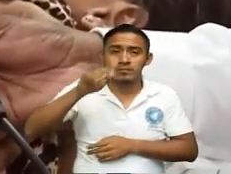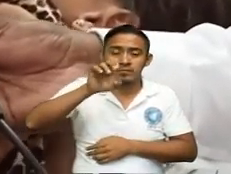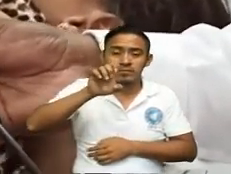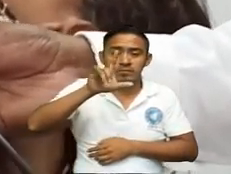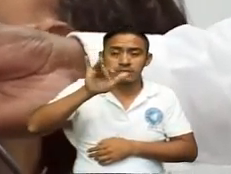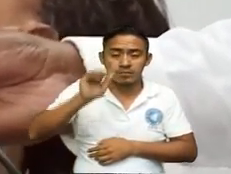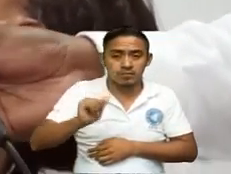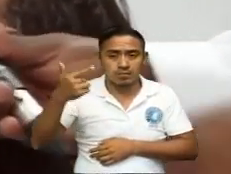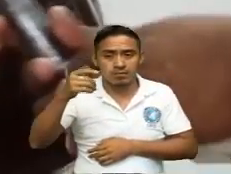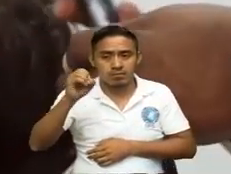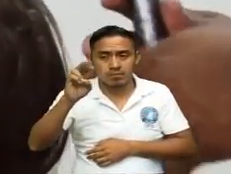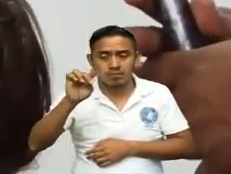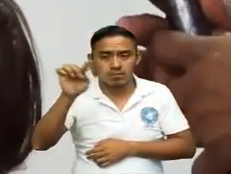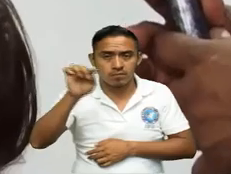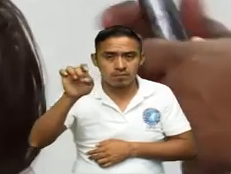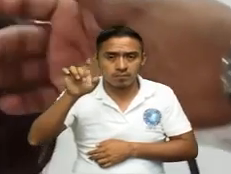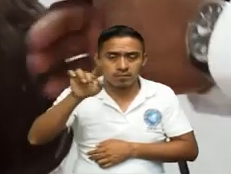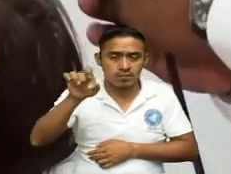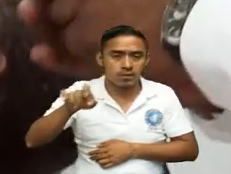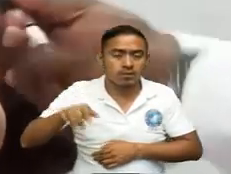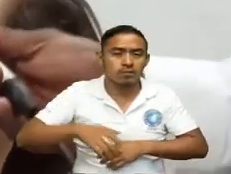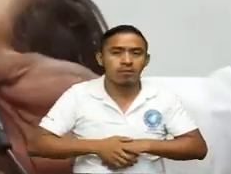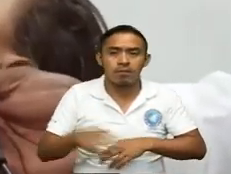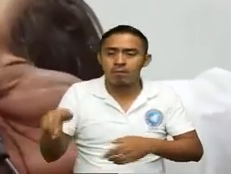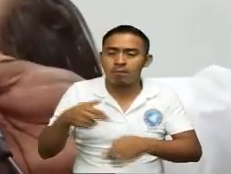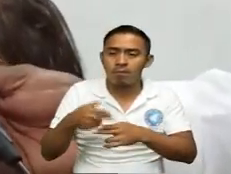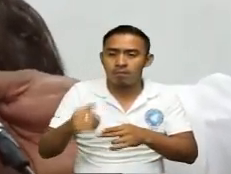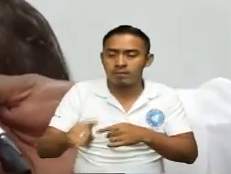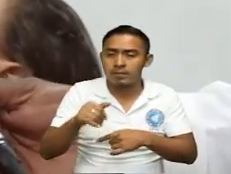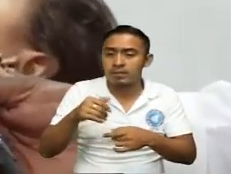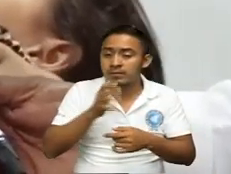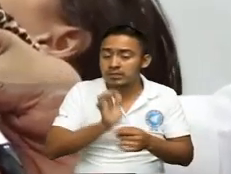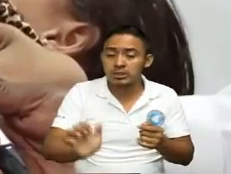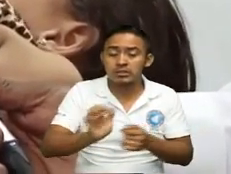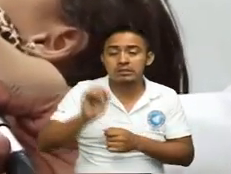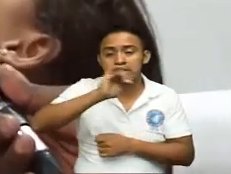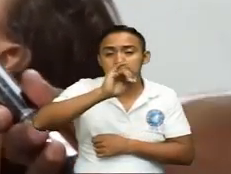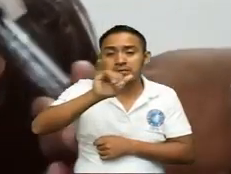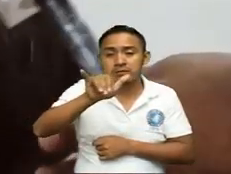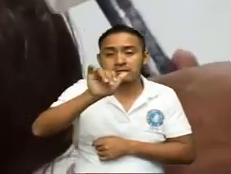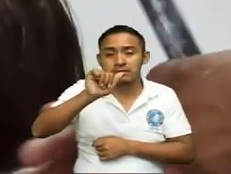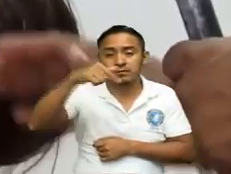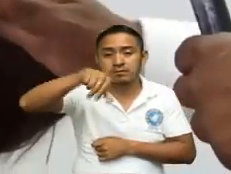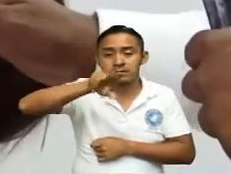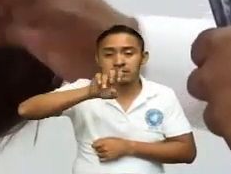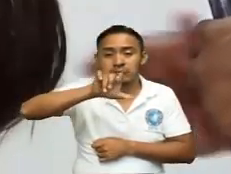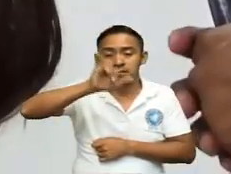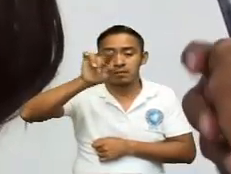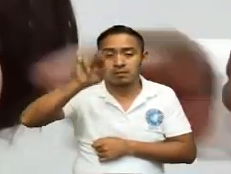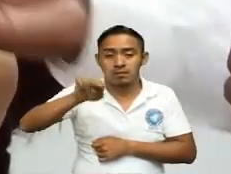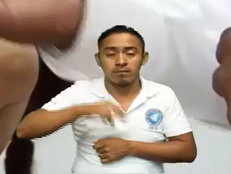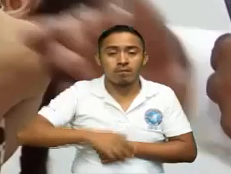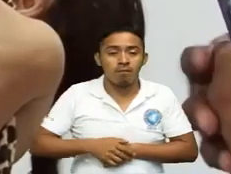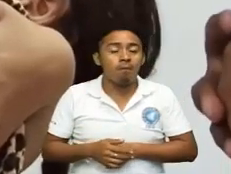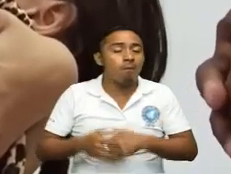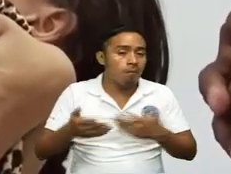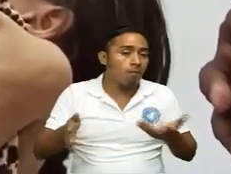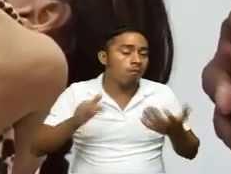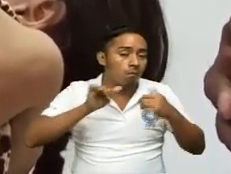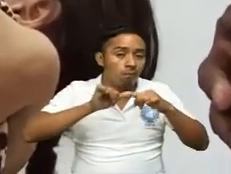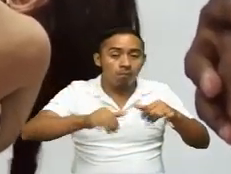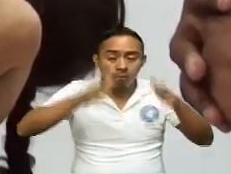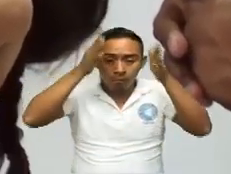Elia González. Ok, muchas gracias, doña Elia. ¿Y la niña cómo se llama? Jacqueline Castillo. Jacqueline Castillo. Sí. Muchas gracias y a seguir las